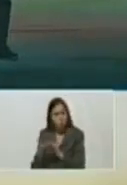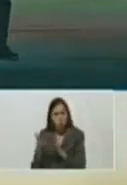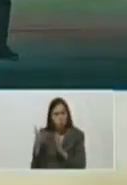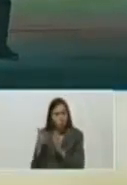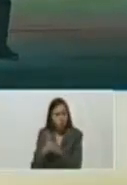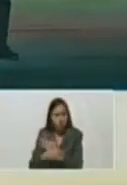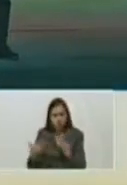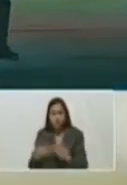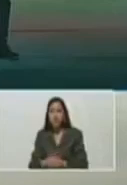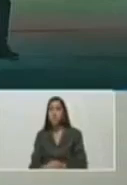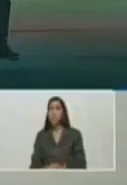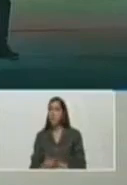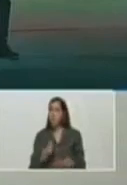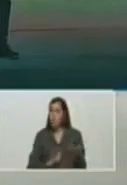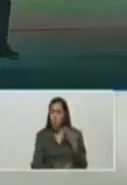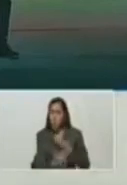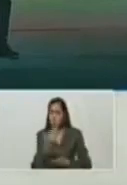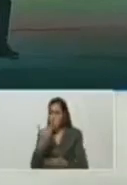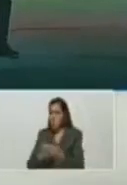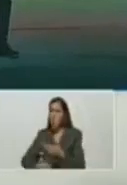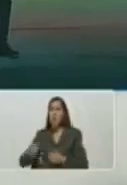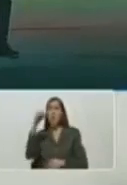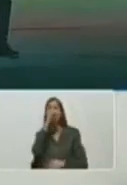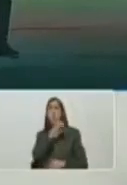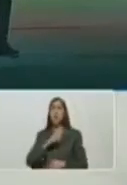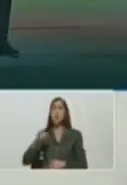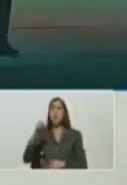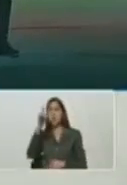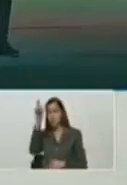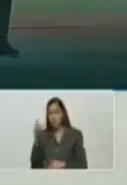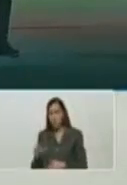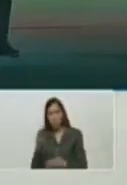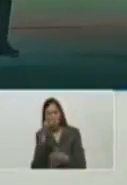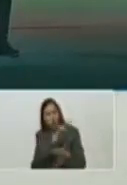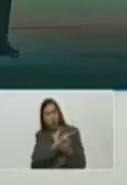con las vivencias de Ali. He estado leyendo,